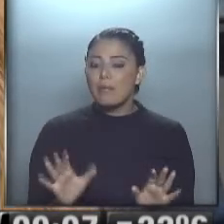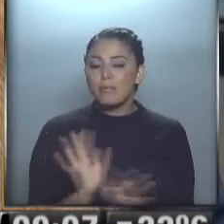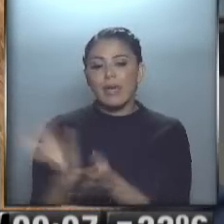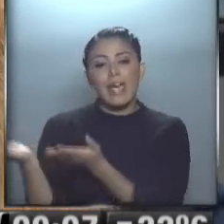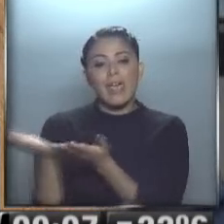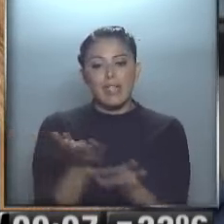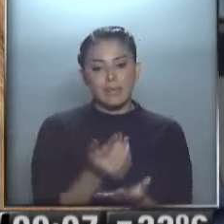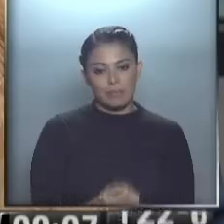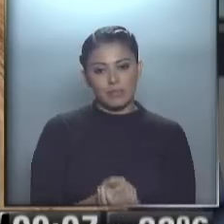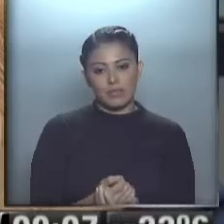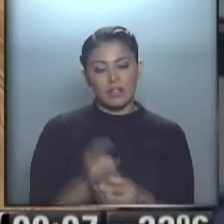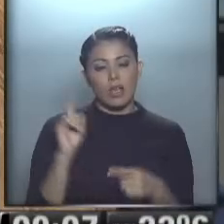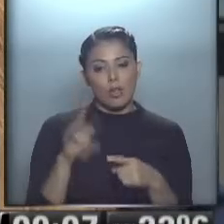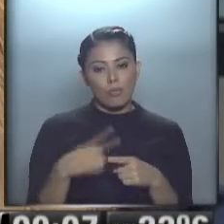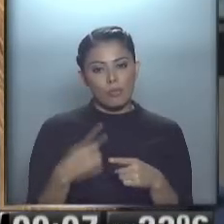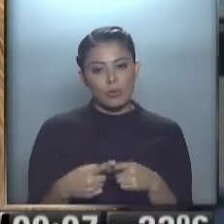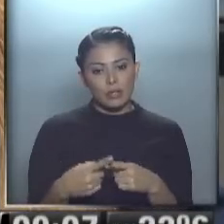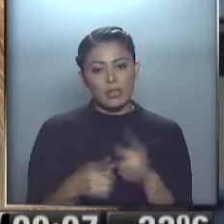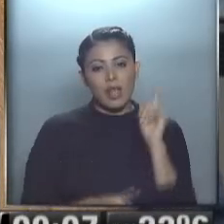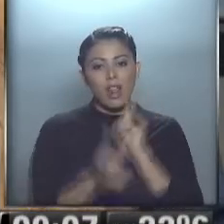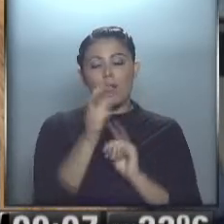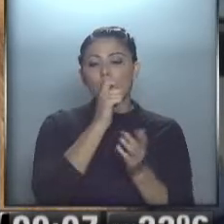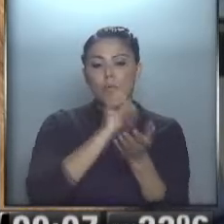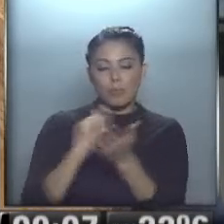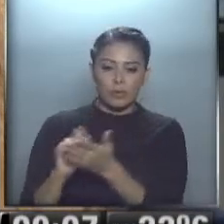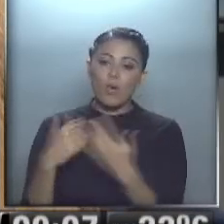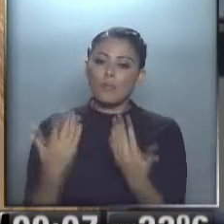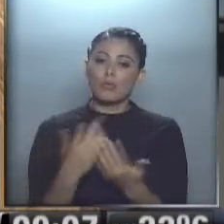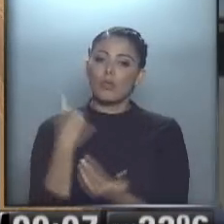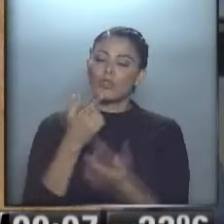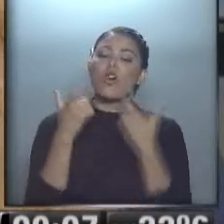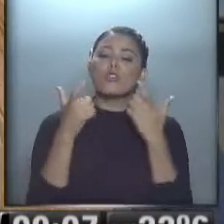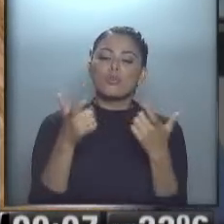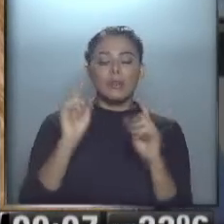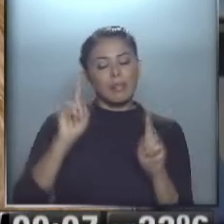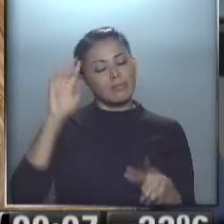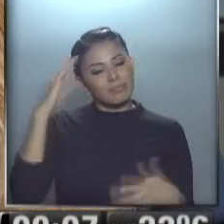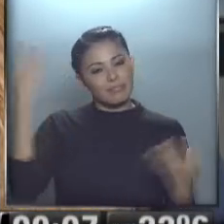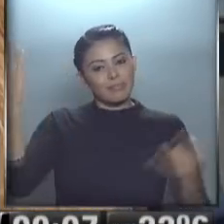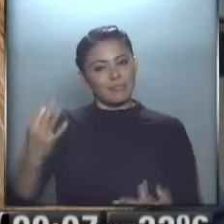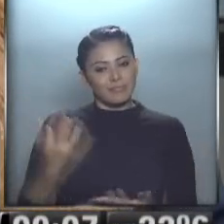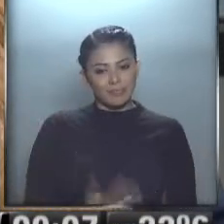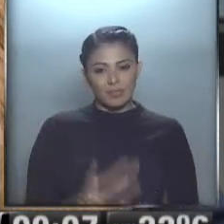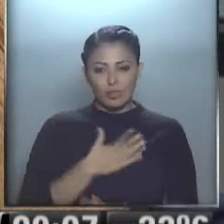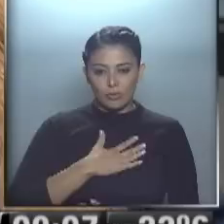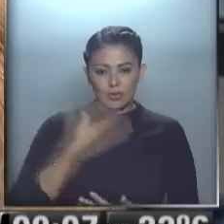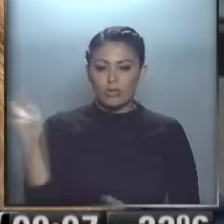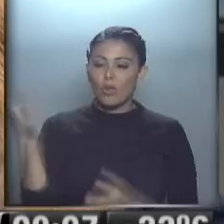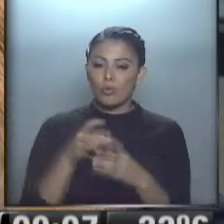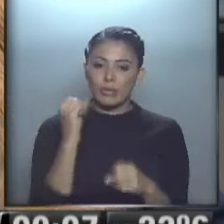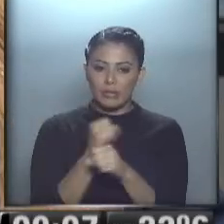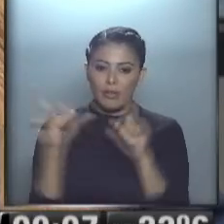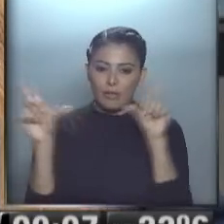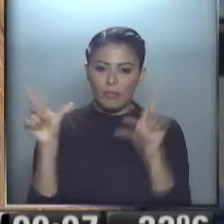invitación política a algunos medios locales y por supuesto tuvimos la suerte y el honor eh Por lo menos de mi parte de todo el equipo